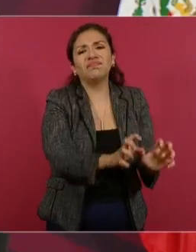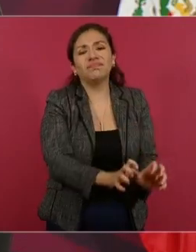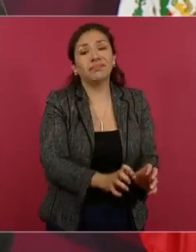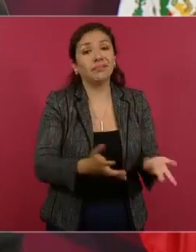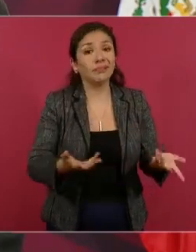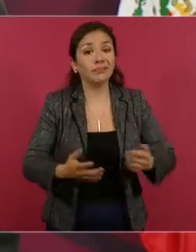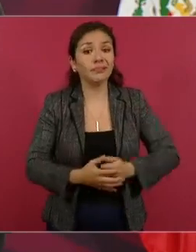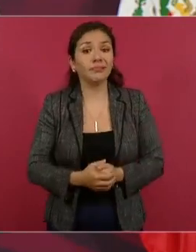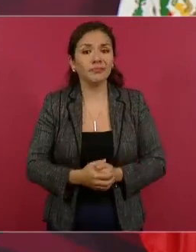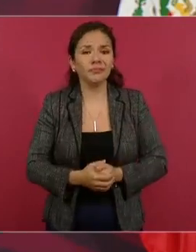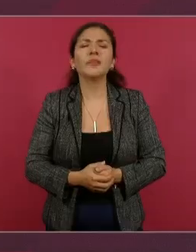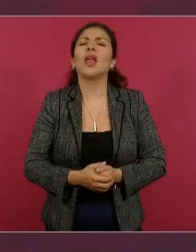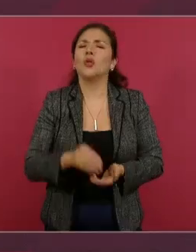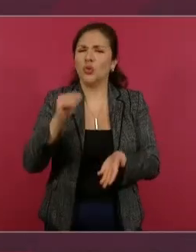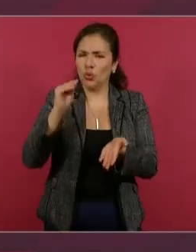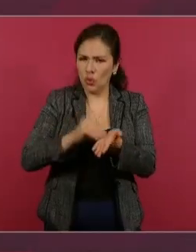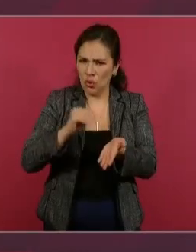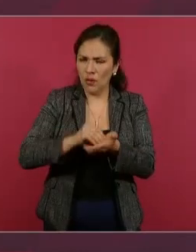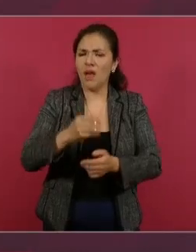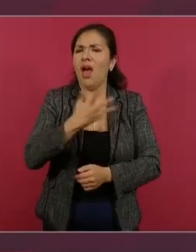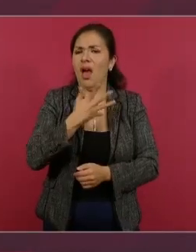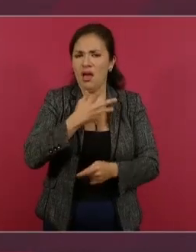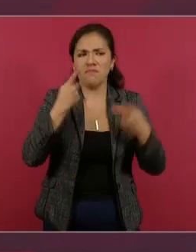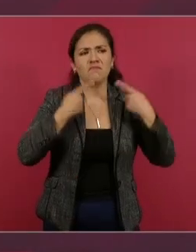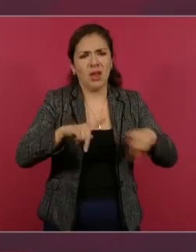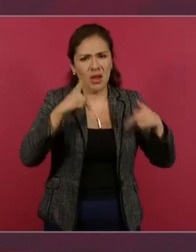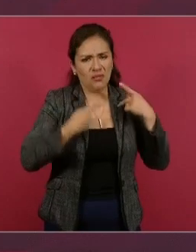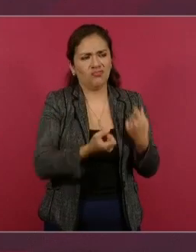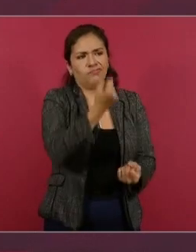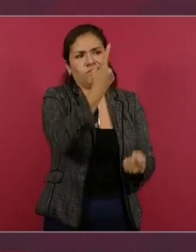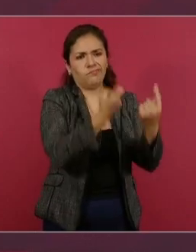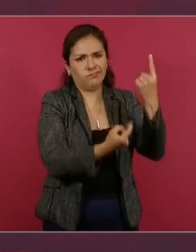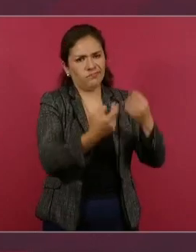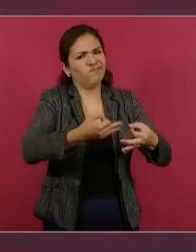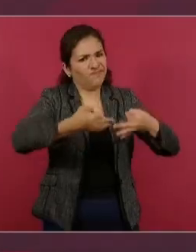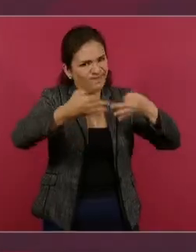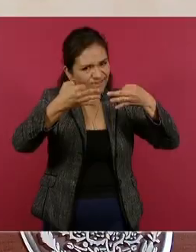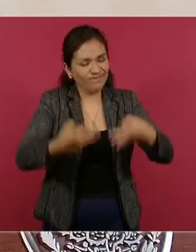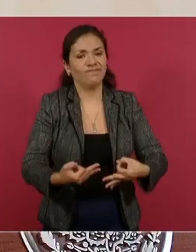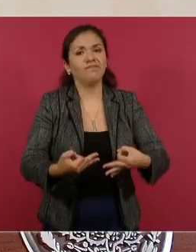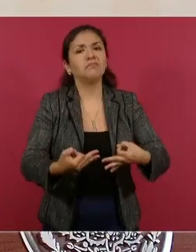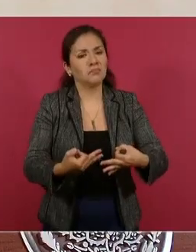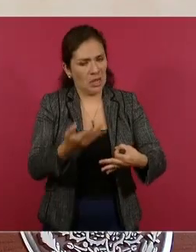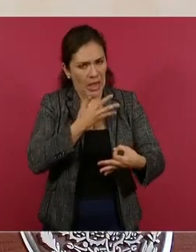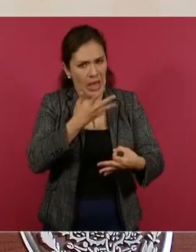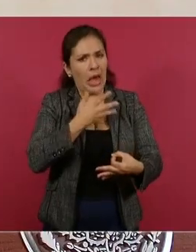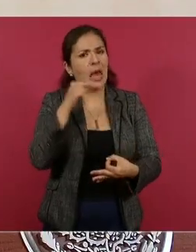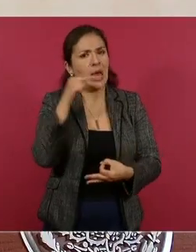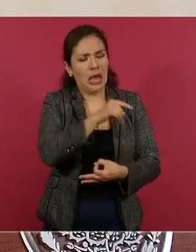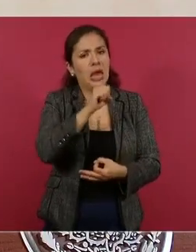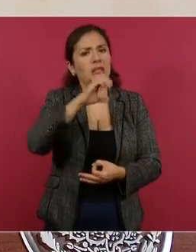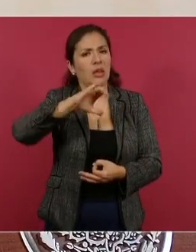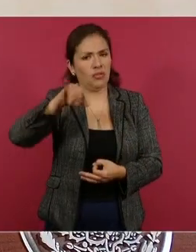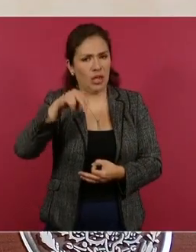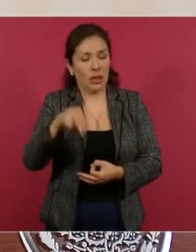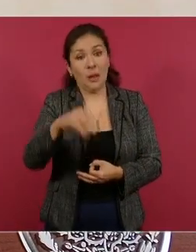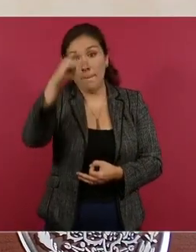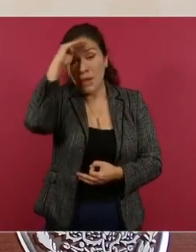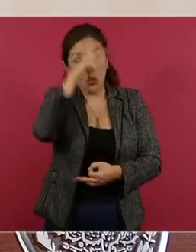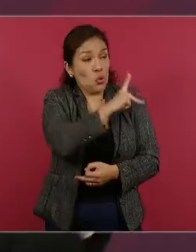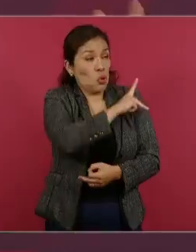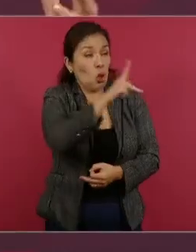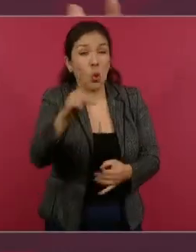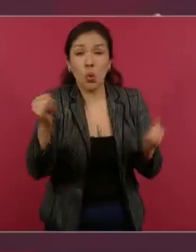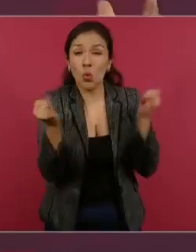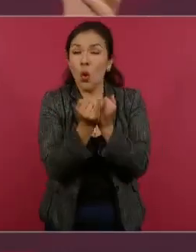no deja de haber gente íntegra en el Poder Judicial, no se puede así generalizar,